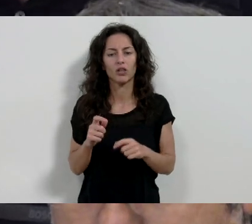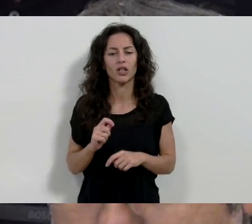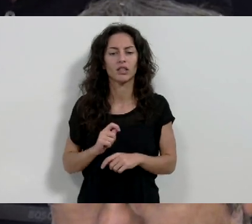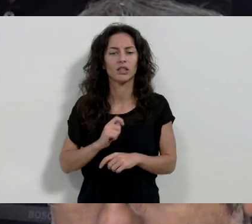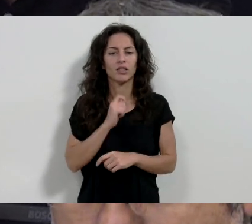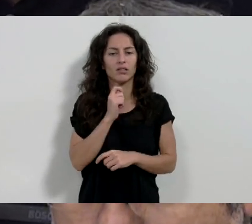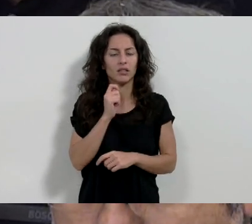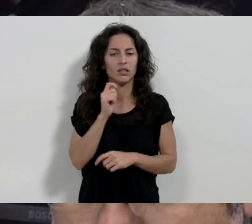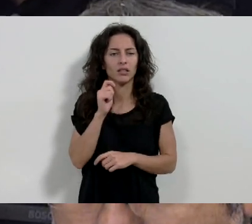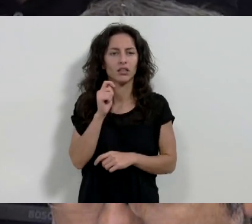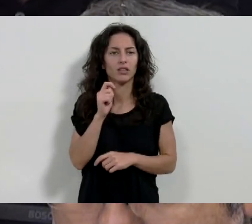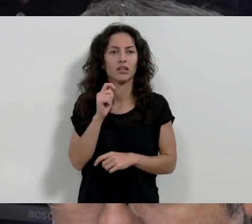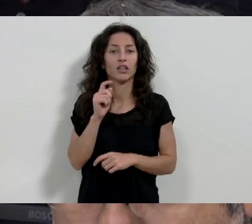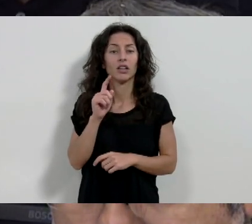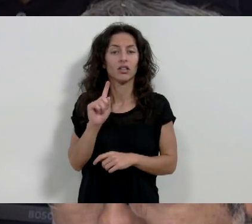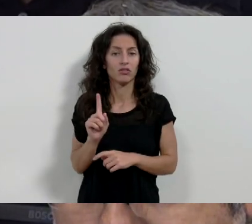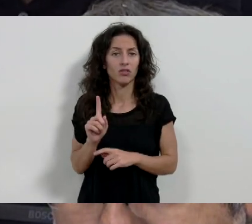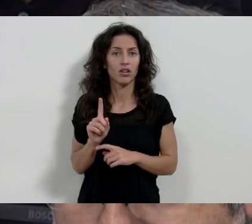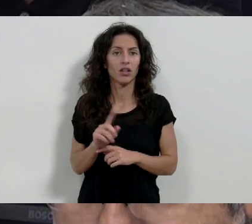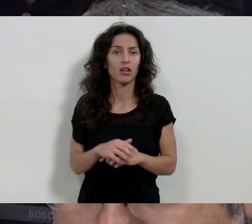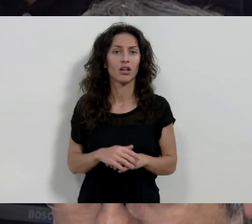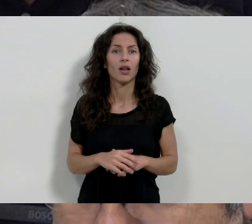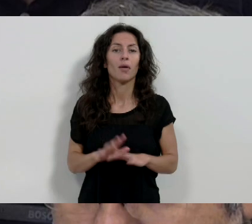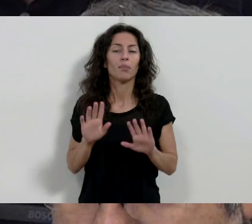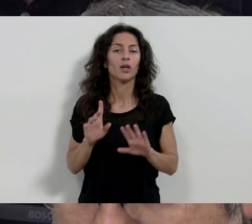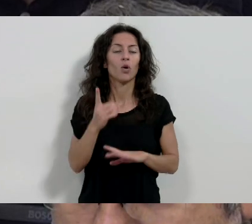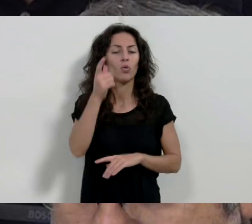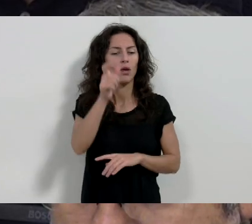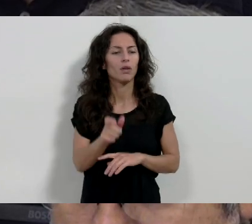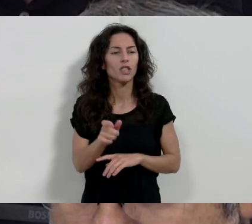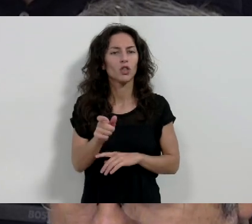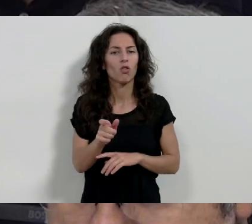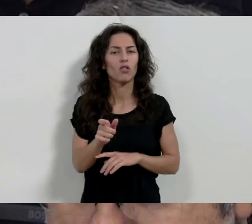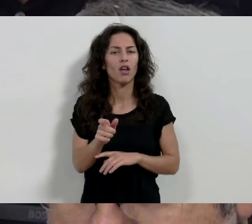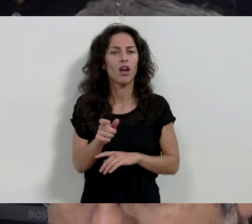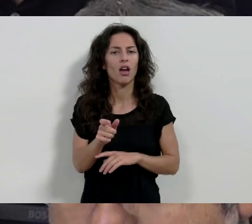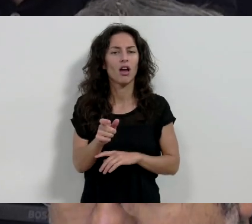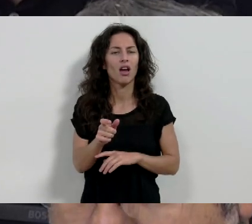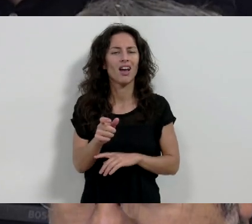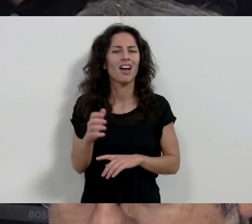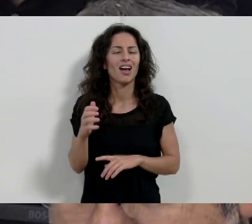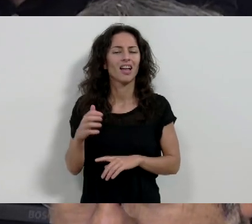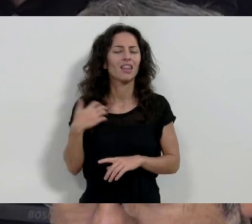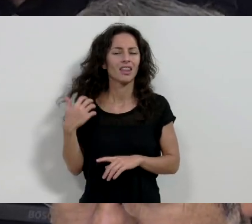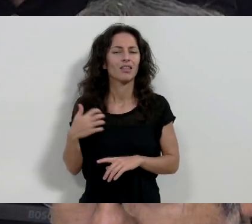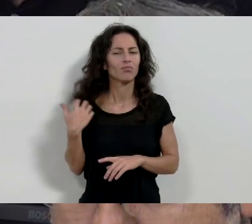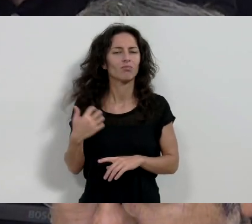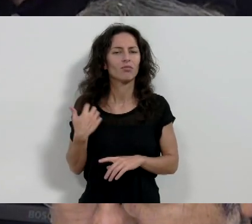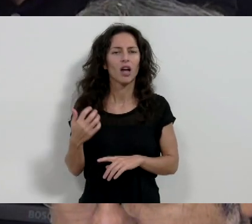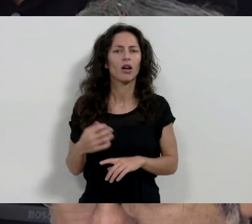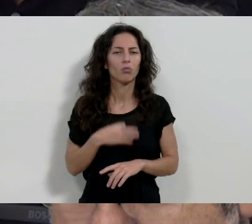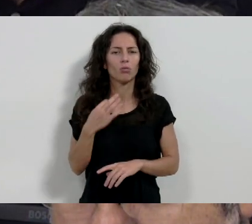por suerte es una minoría, pero una persona hace mucho daño. Una persona haciendo varias pintadas en la calle, pues hace mucho